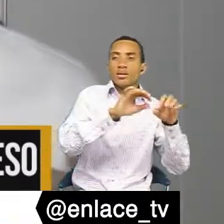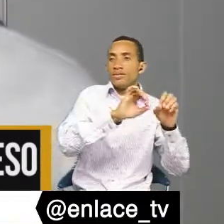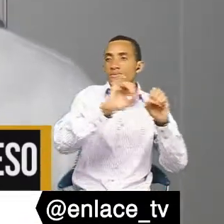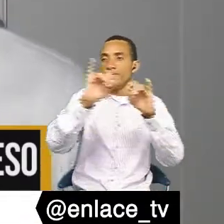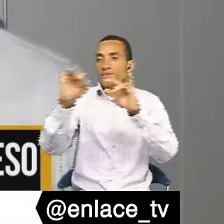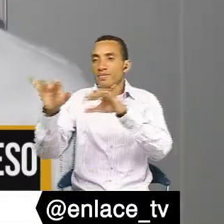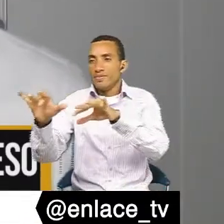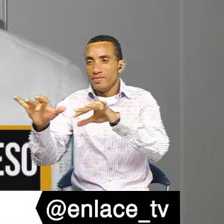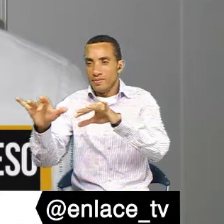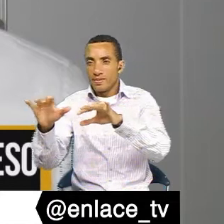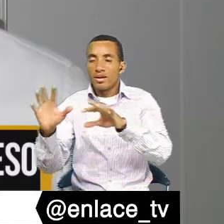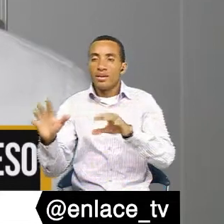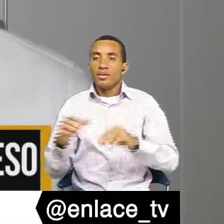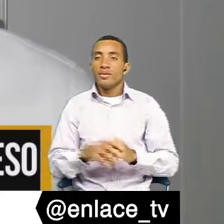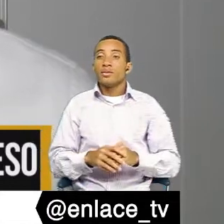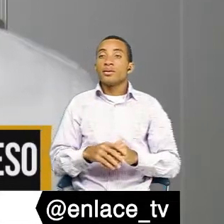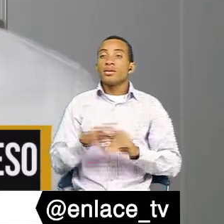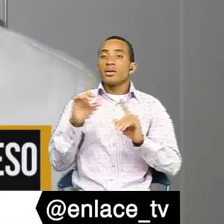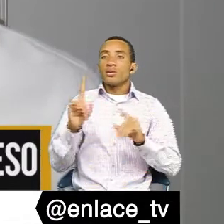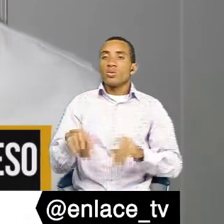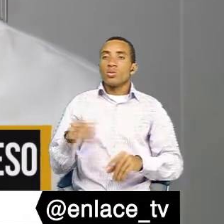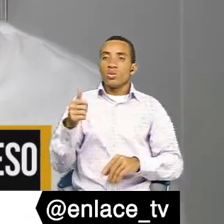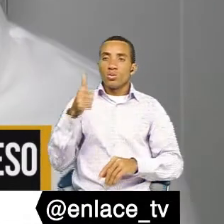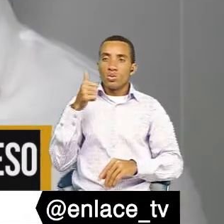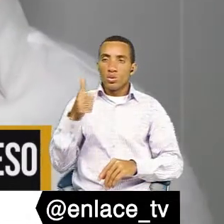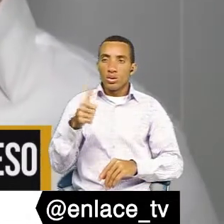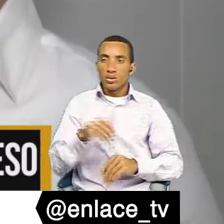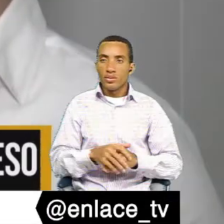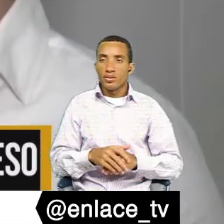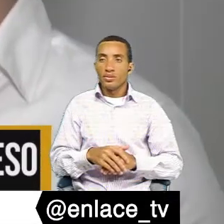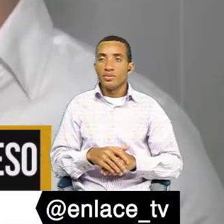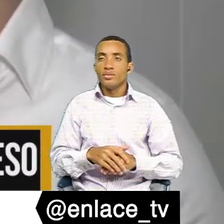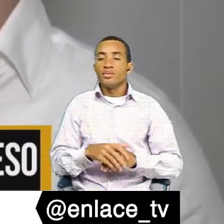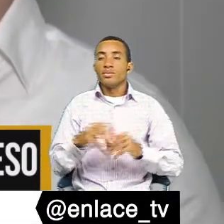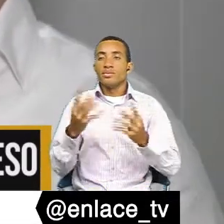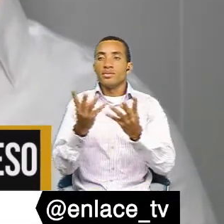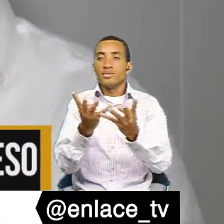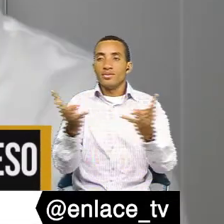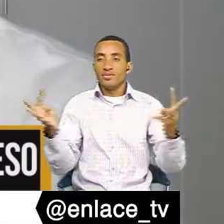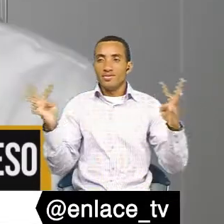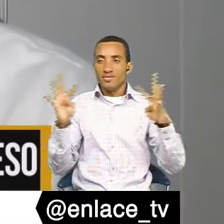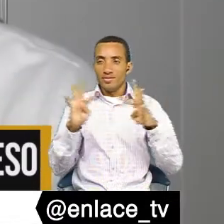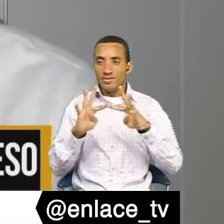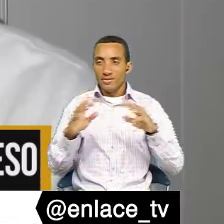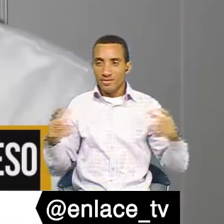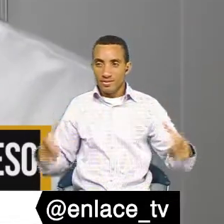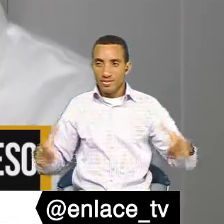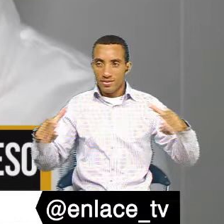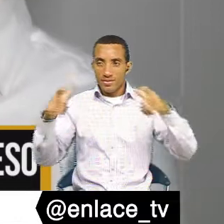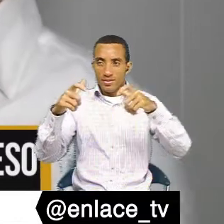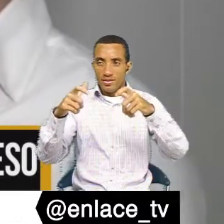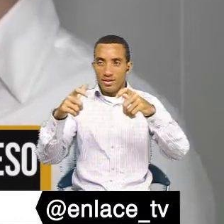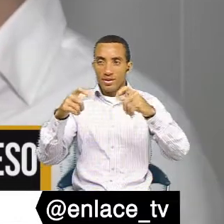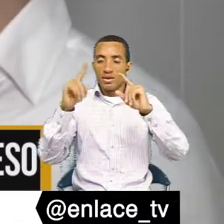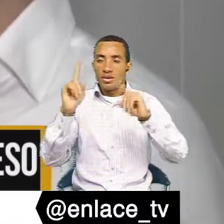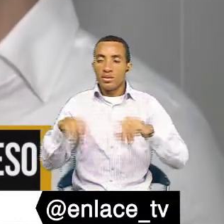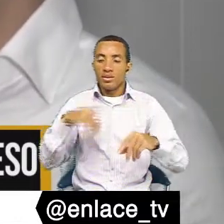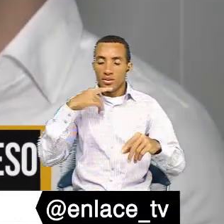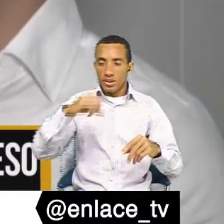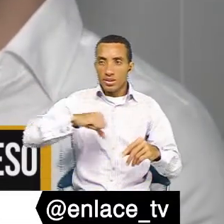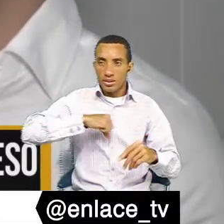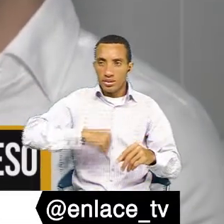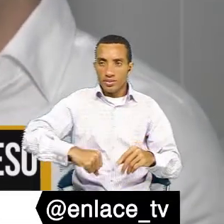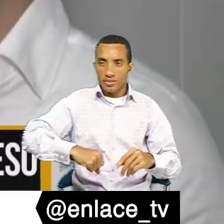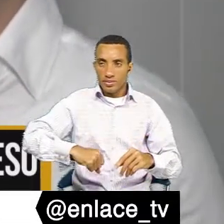hay una voluntad muy buena por parte del Congreso de la República, quien a través de la Comisión de Derechos Humanos